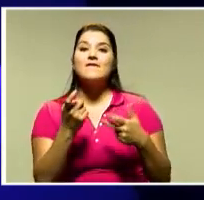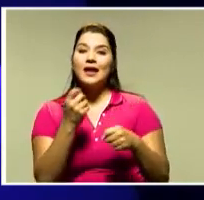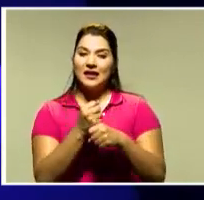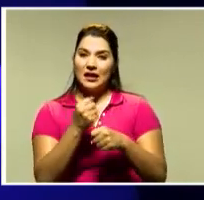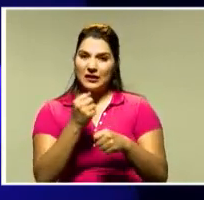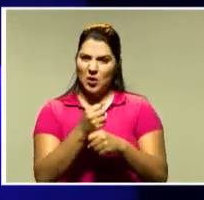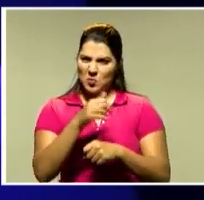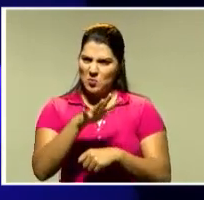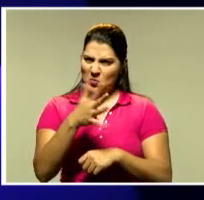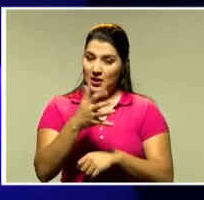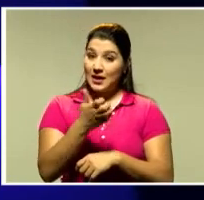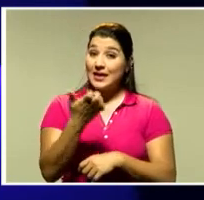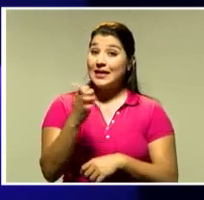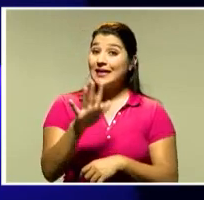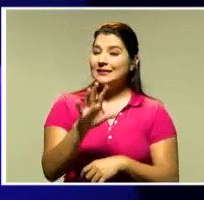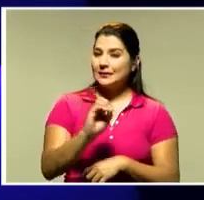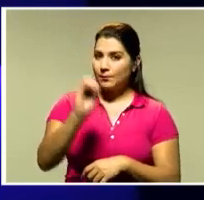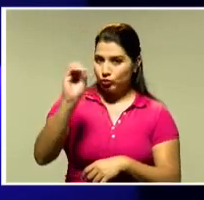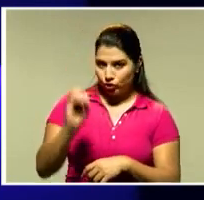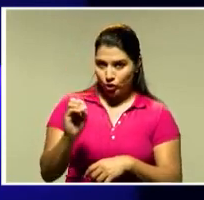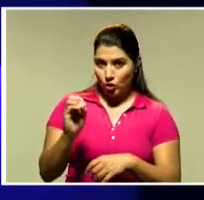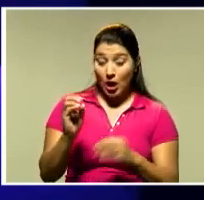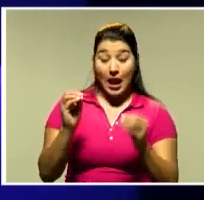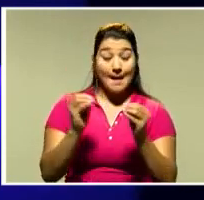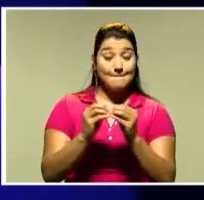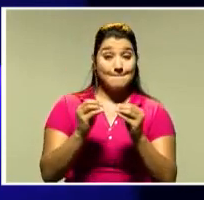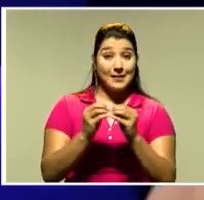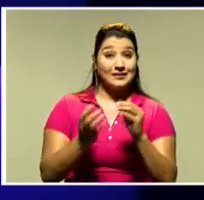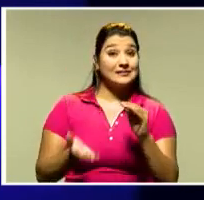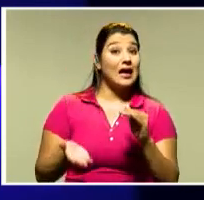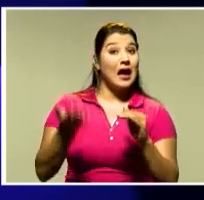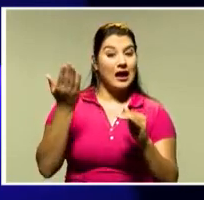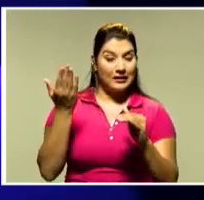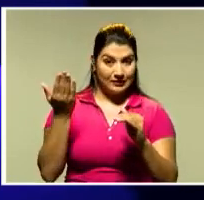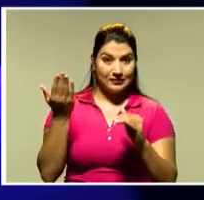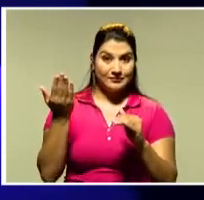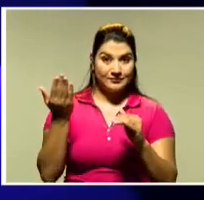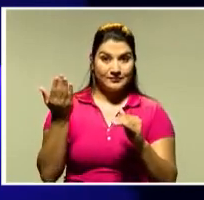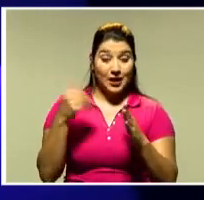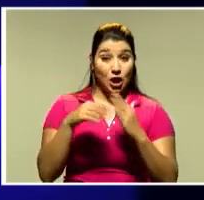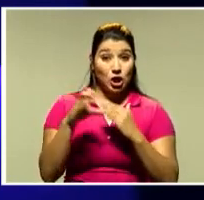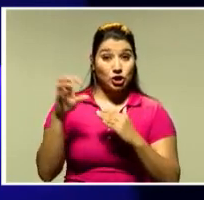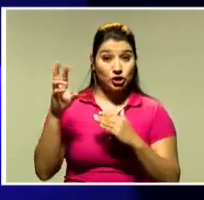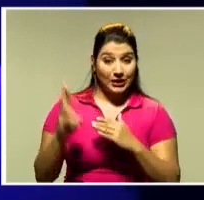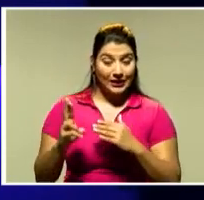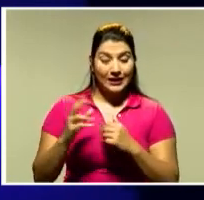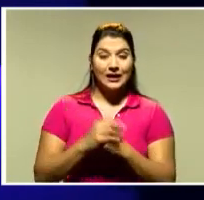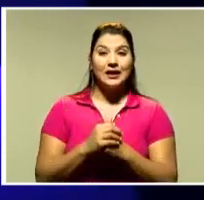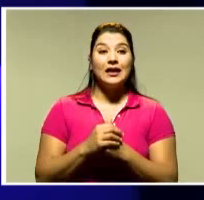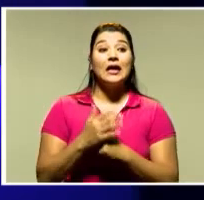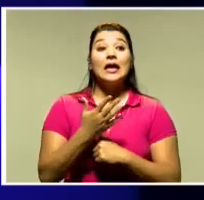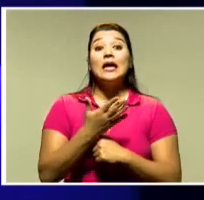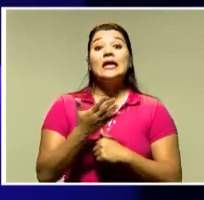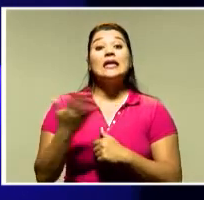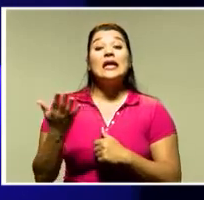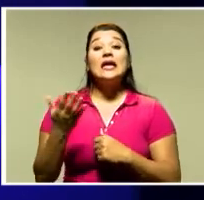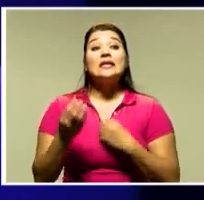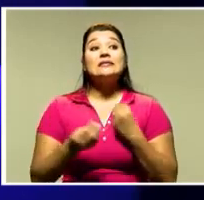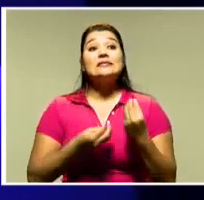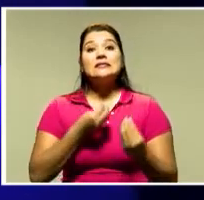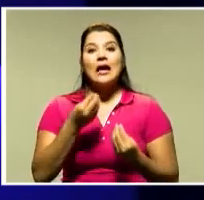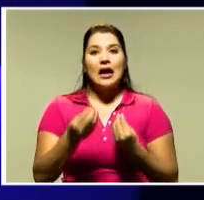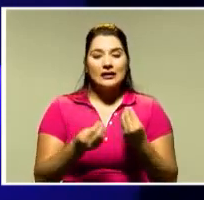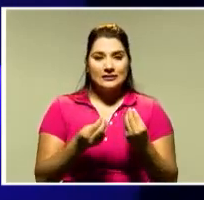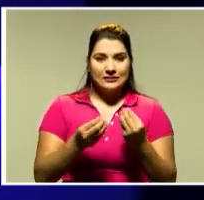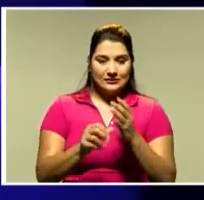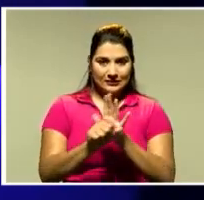ronda el 15%, es más alta que el promedio nacional. ¿Qué se está haciendo en el